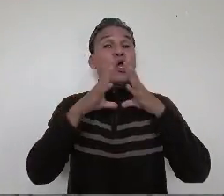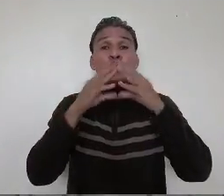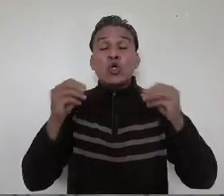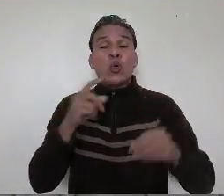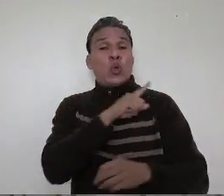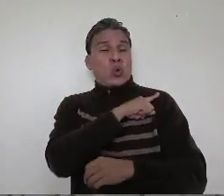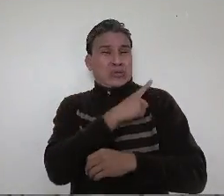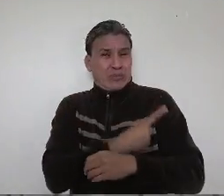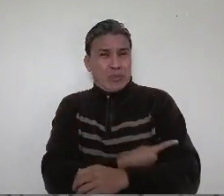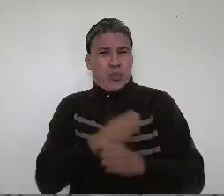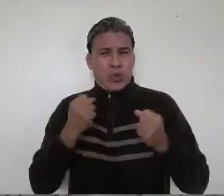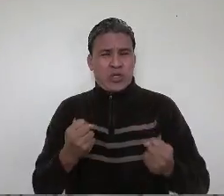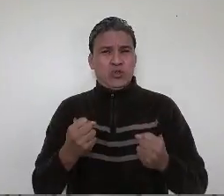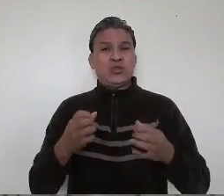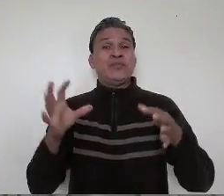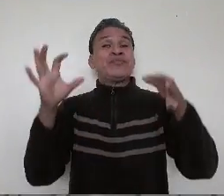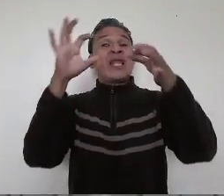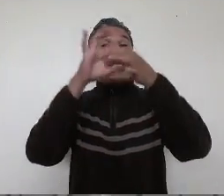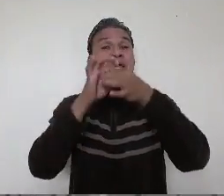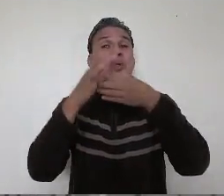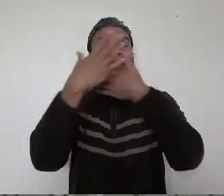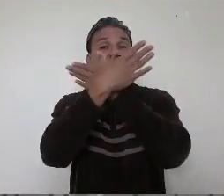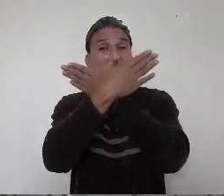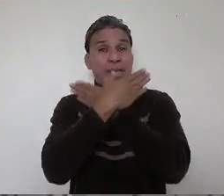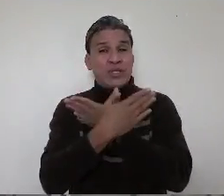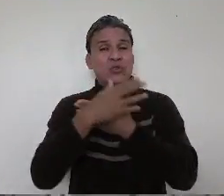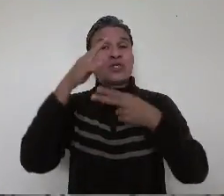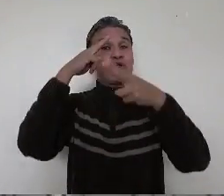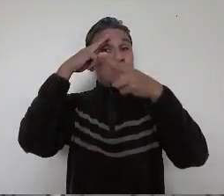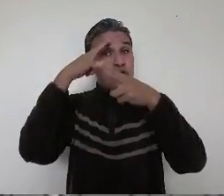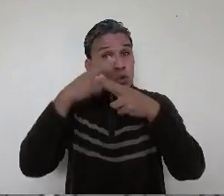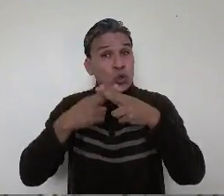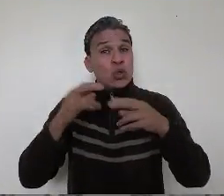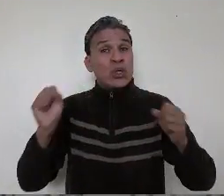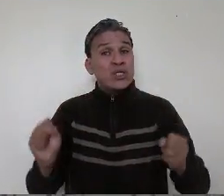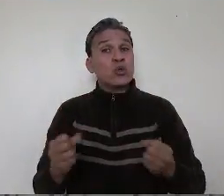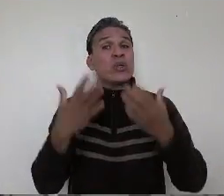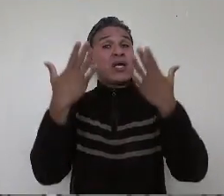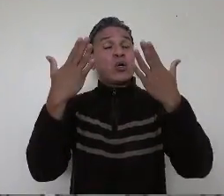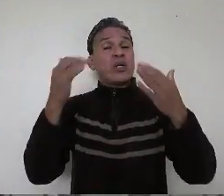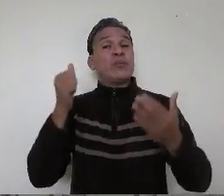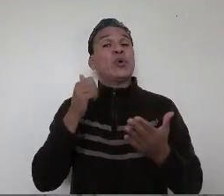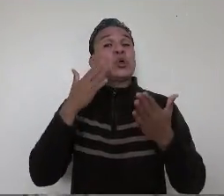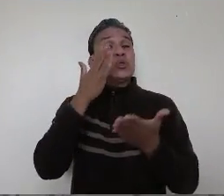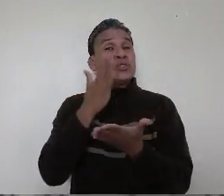Santo, todo honor y toda gloria por los siglos de los siglos. Amén. Amén.